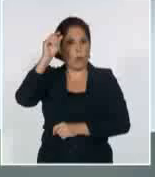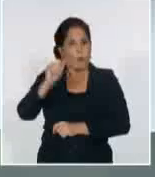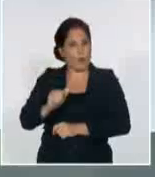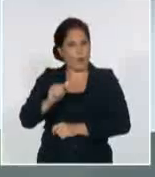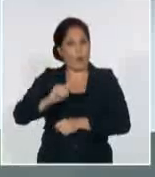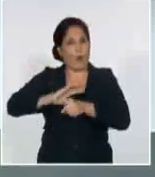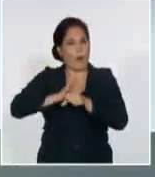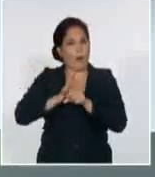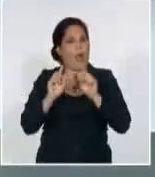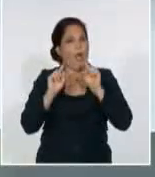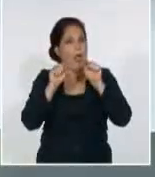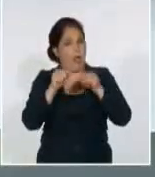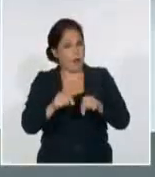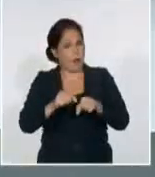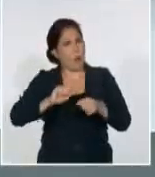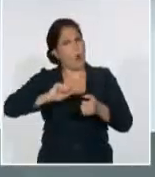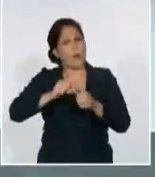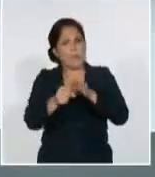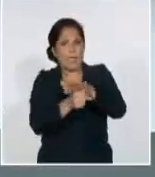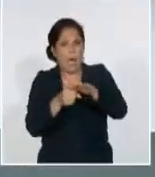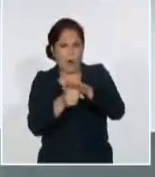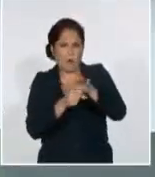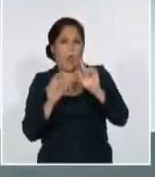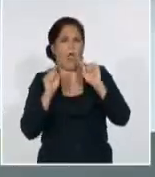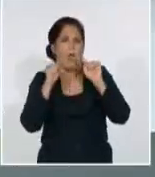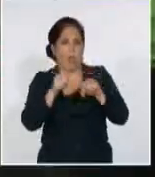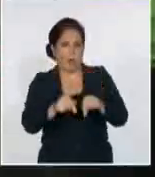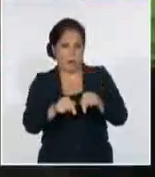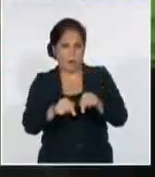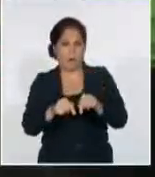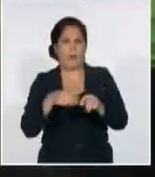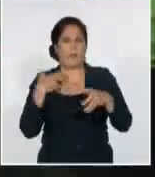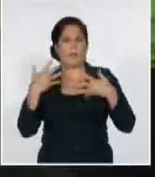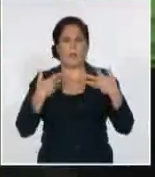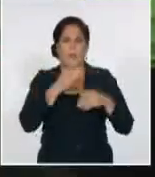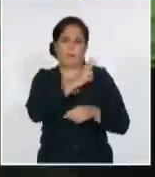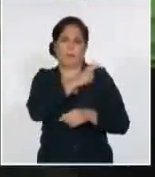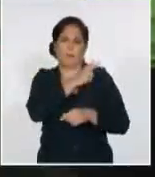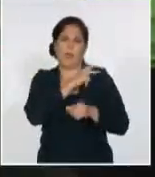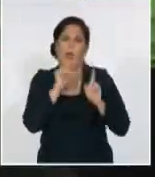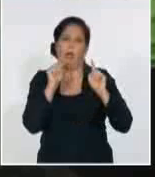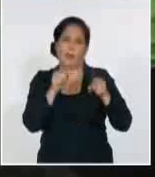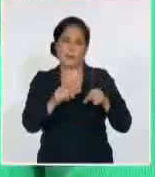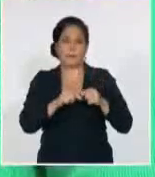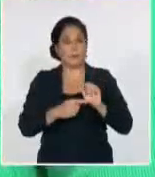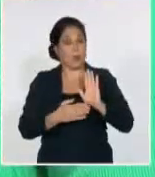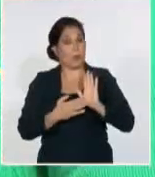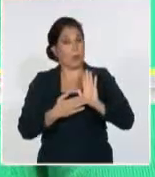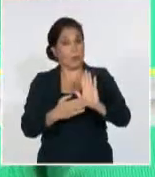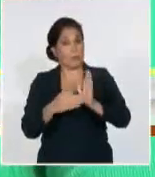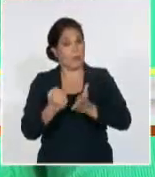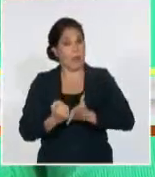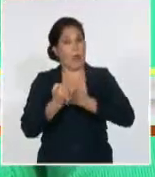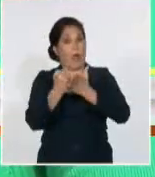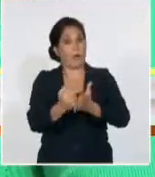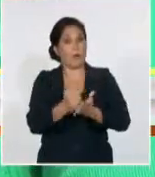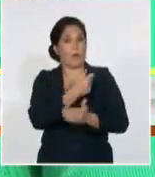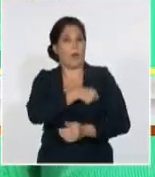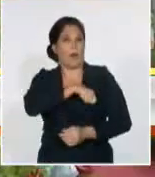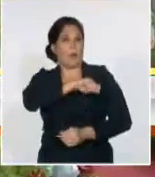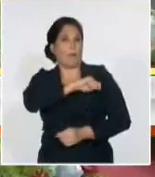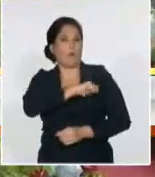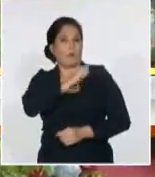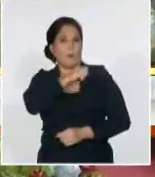Aguiar Lamas, así como otras autoridades de esa provincia. Con una muestra de solidaridad hacia el pueblo de